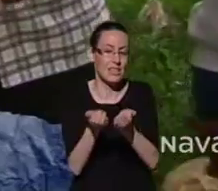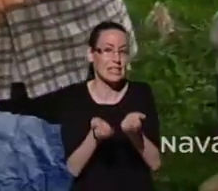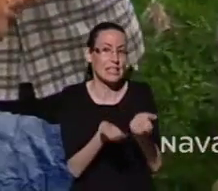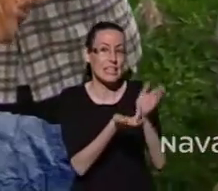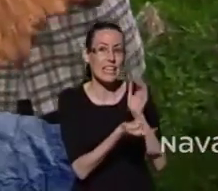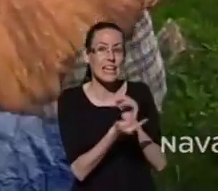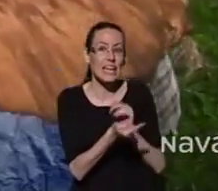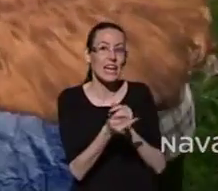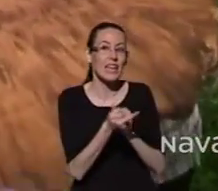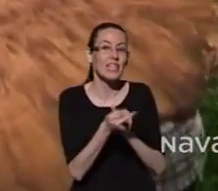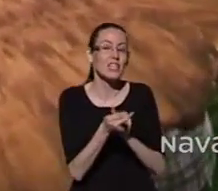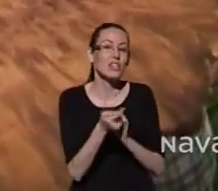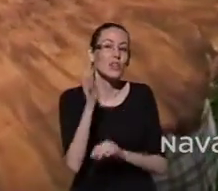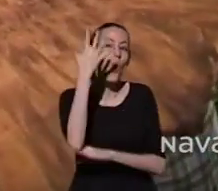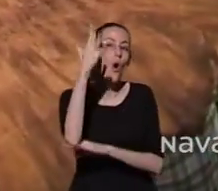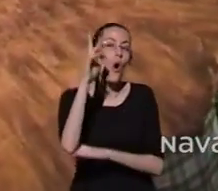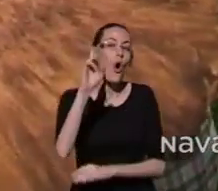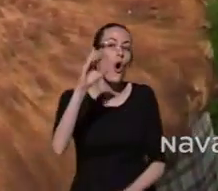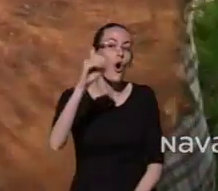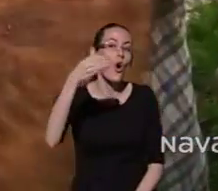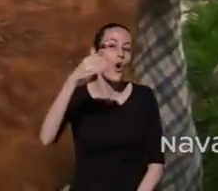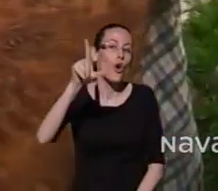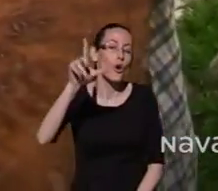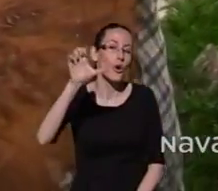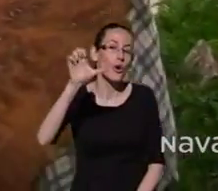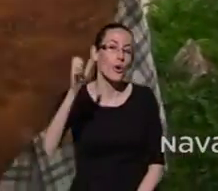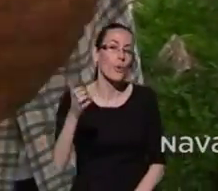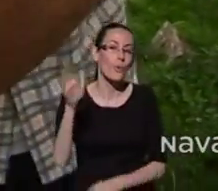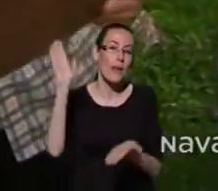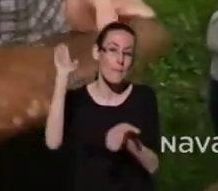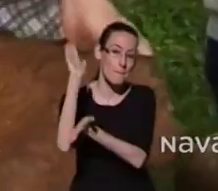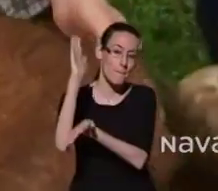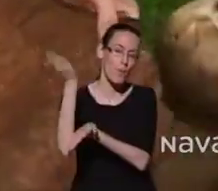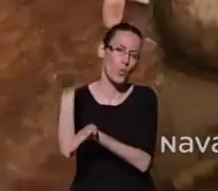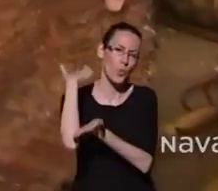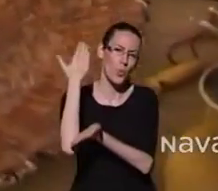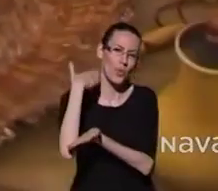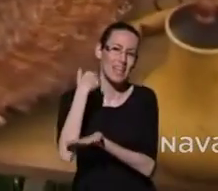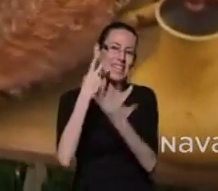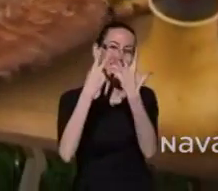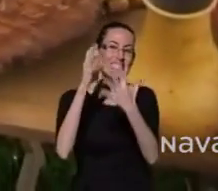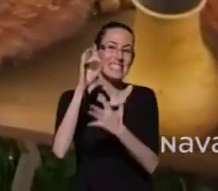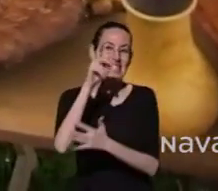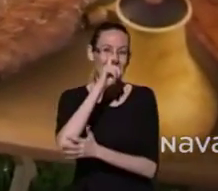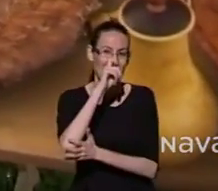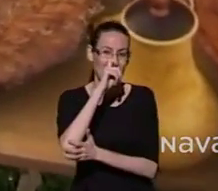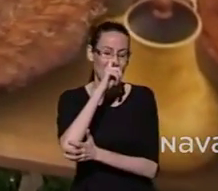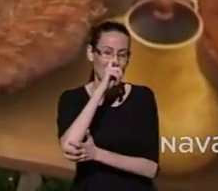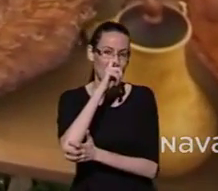roble. Es un roble que cortaron hace unos 70 años y que lo dejaron tirado en el monte porque